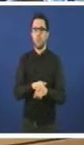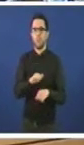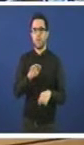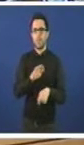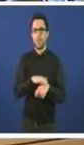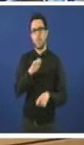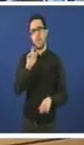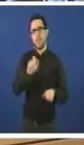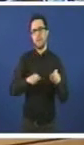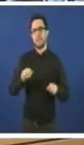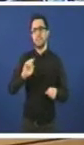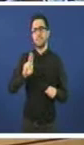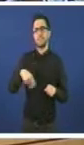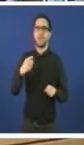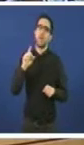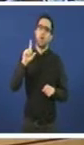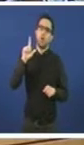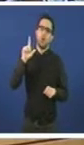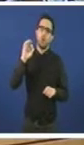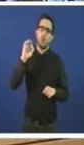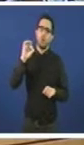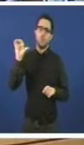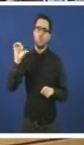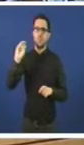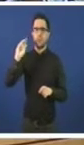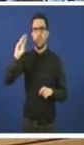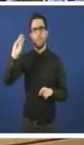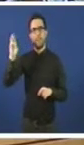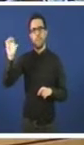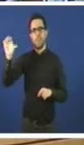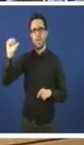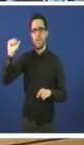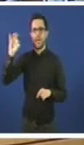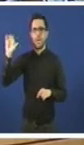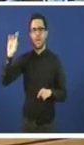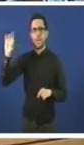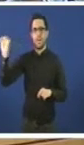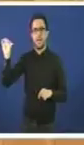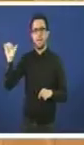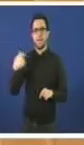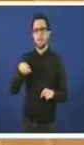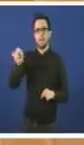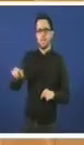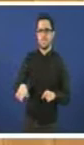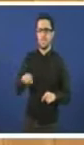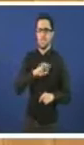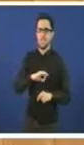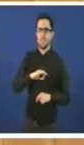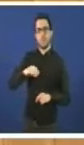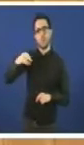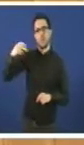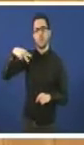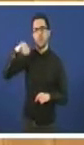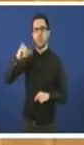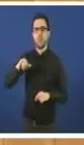peares en un 100 alguien os peares los peores no señor núñez feijóo cifró en